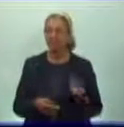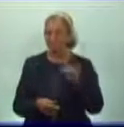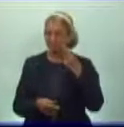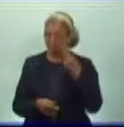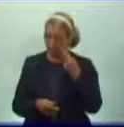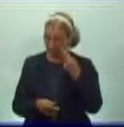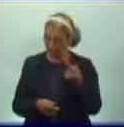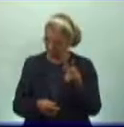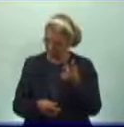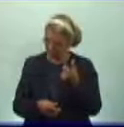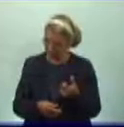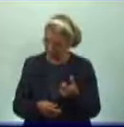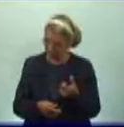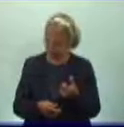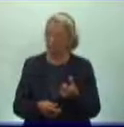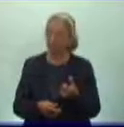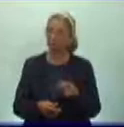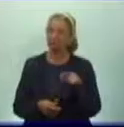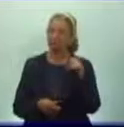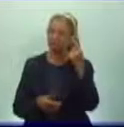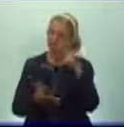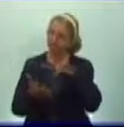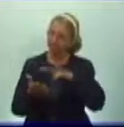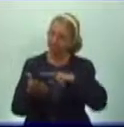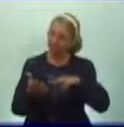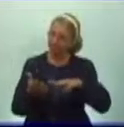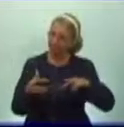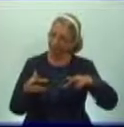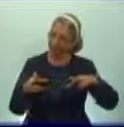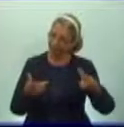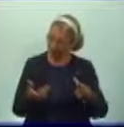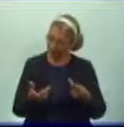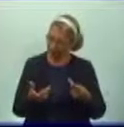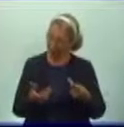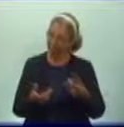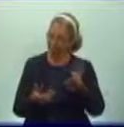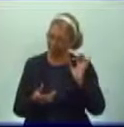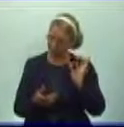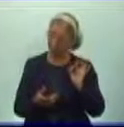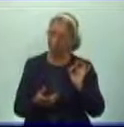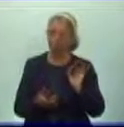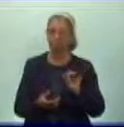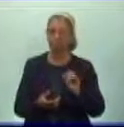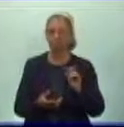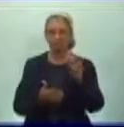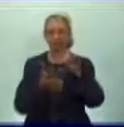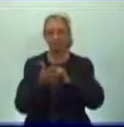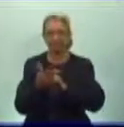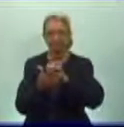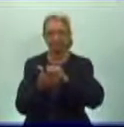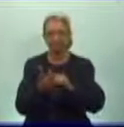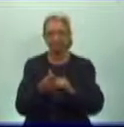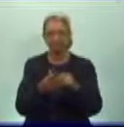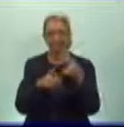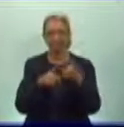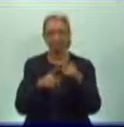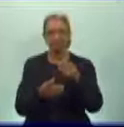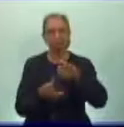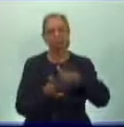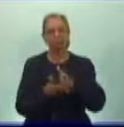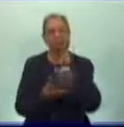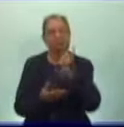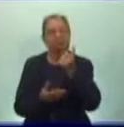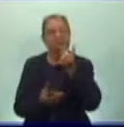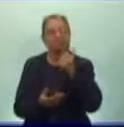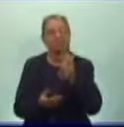Esta actividad, ustedes deben volver a leer el texto para poder responderla. Deben marcar con una cruz la respuesta correcta. Se